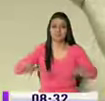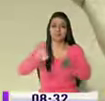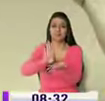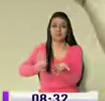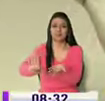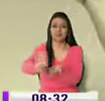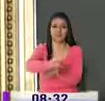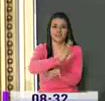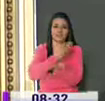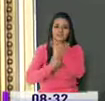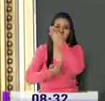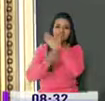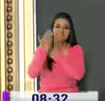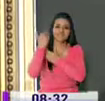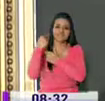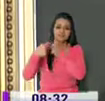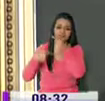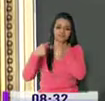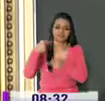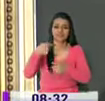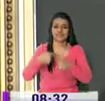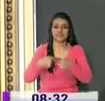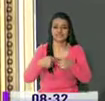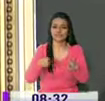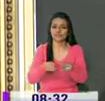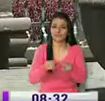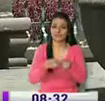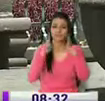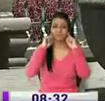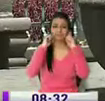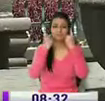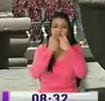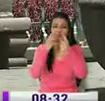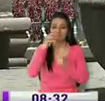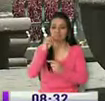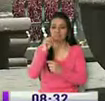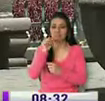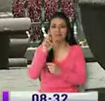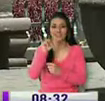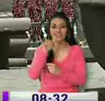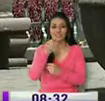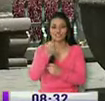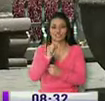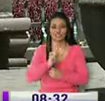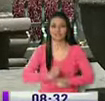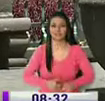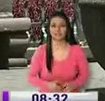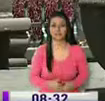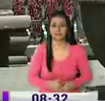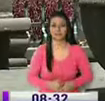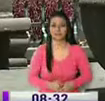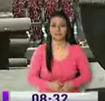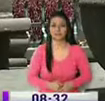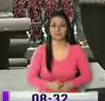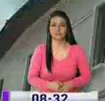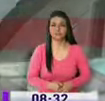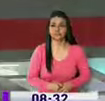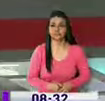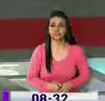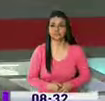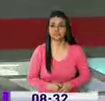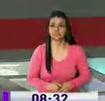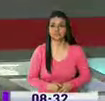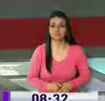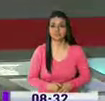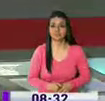barrios tradicionales de la capital, como es San Marcos. Informó Patricia Aldaz. Yo